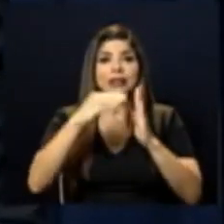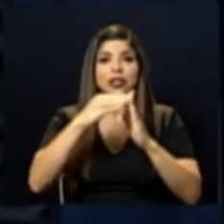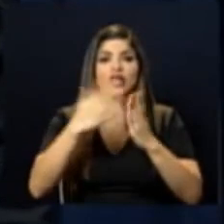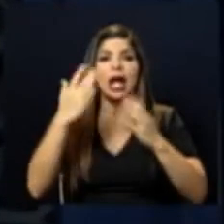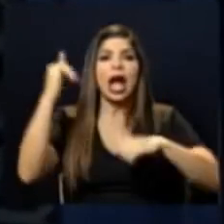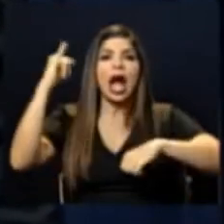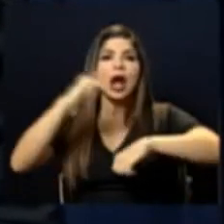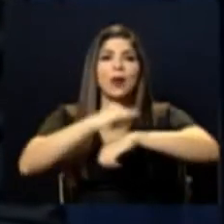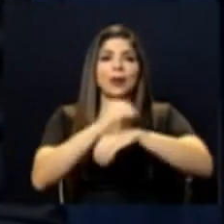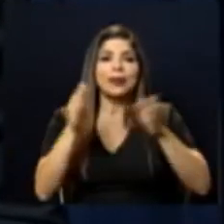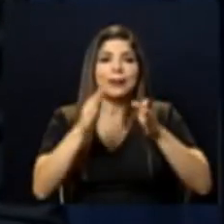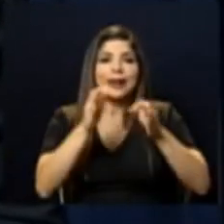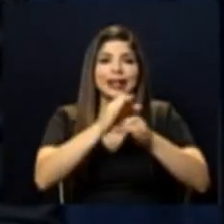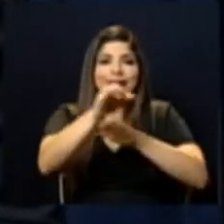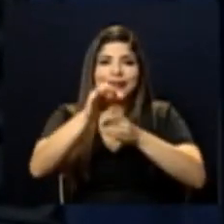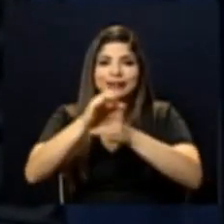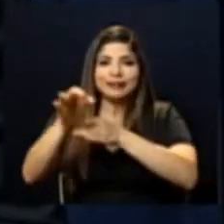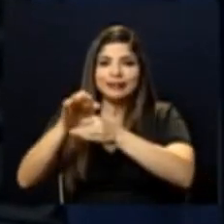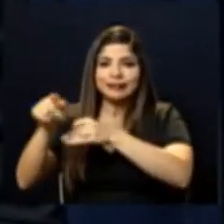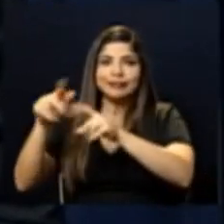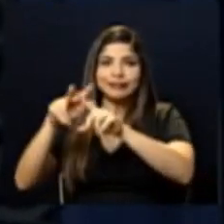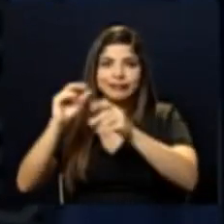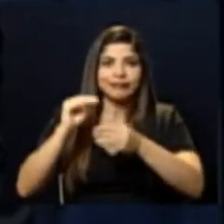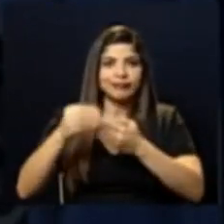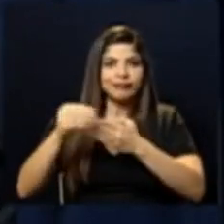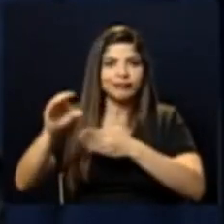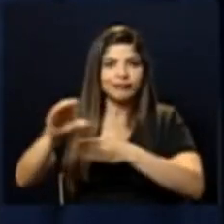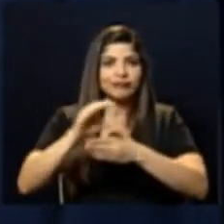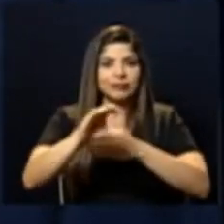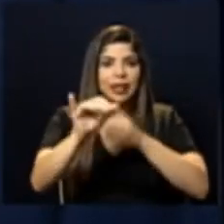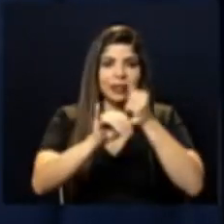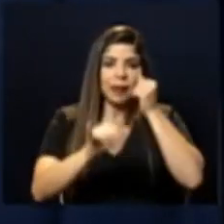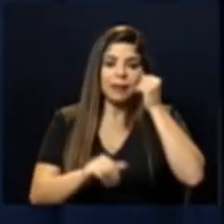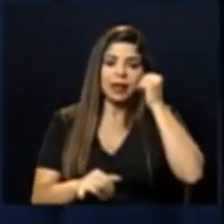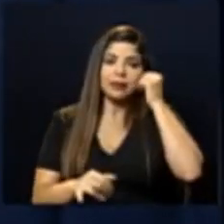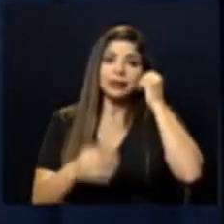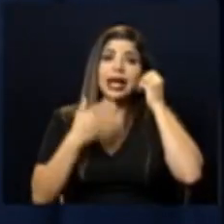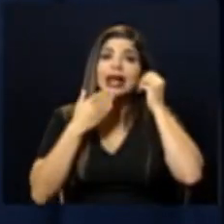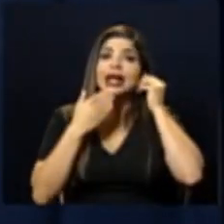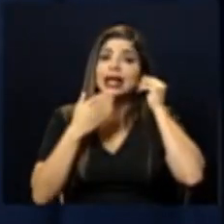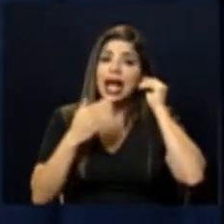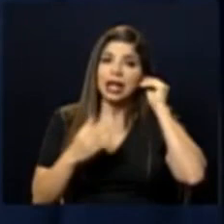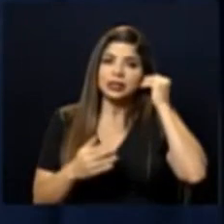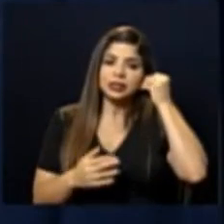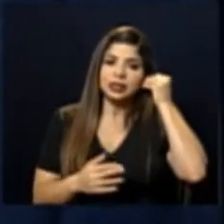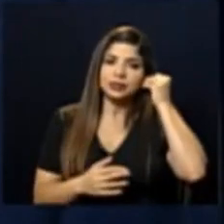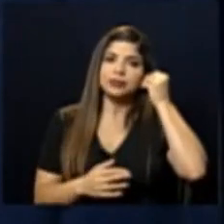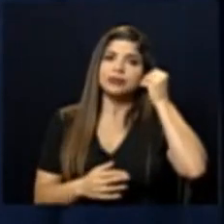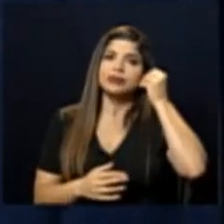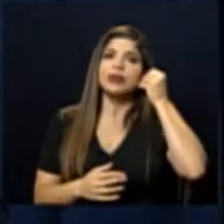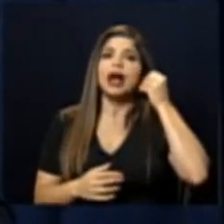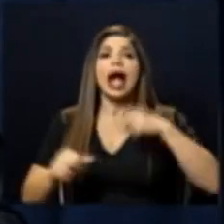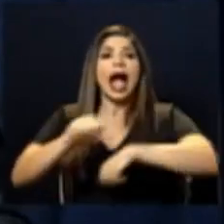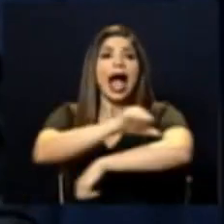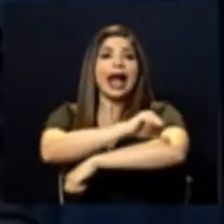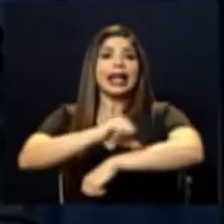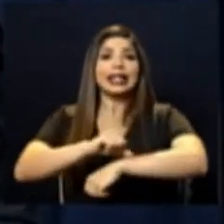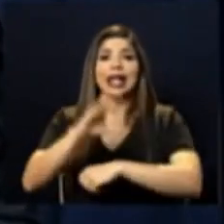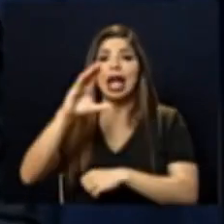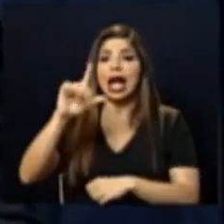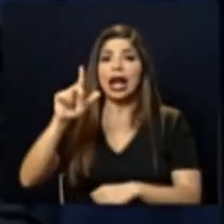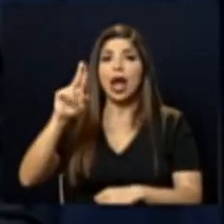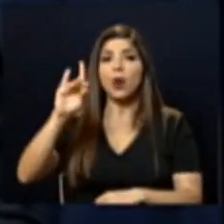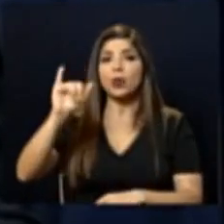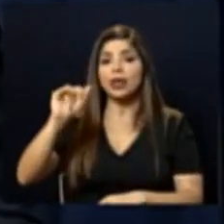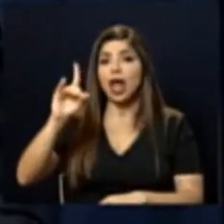locales. Por otra parte, gracias al liderazgo de la arquitecta Claudia Dobles,